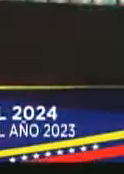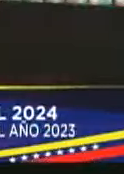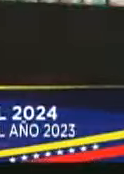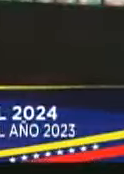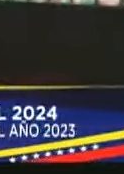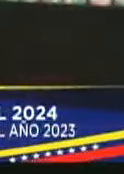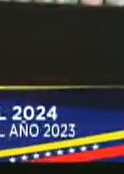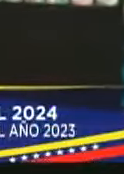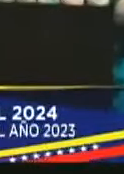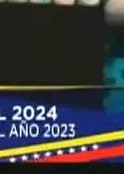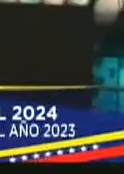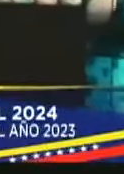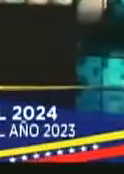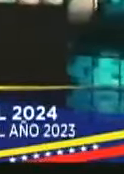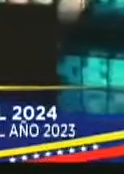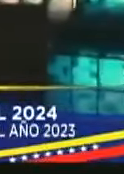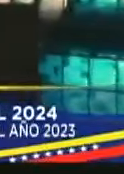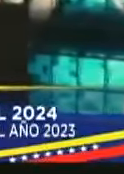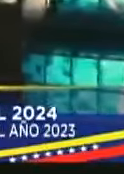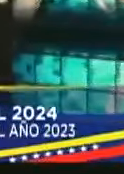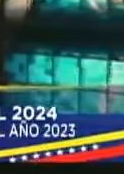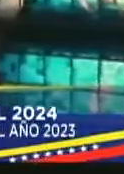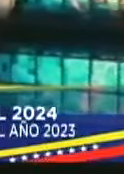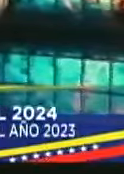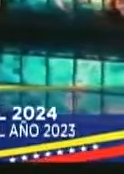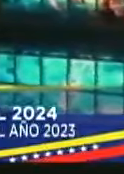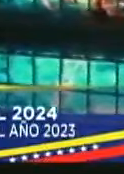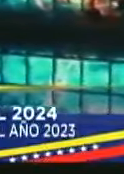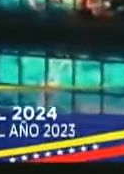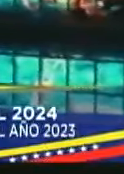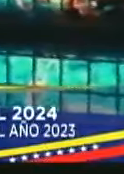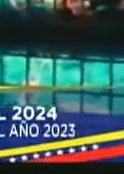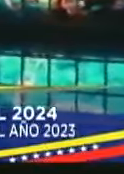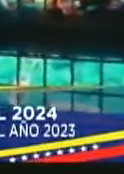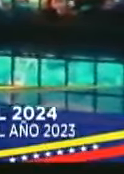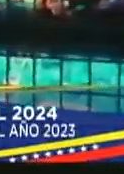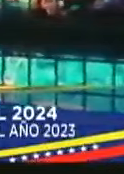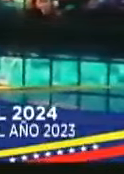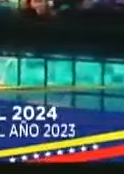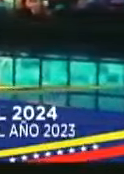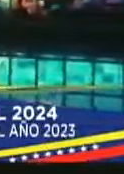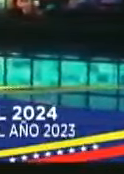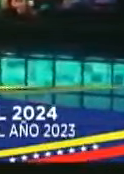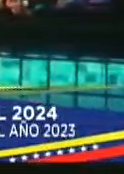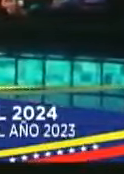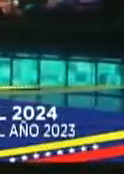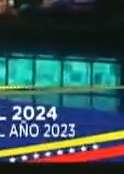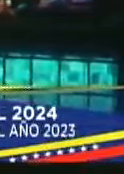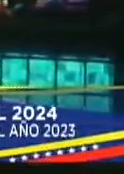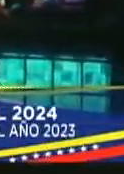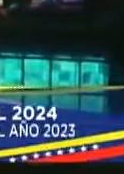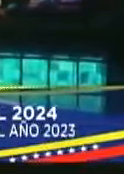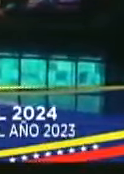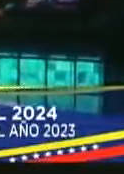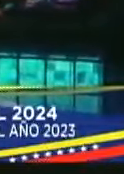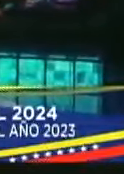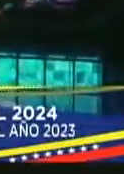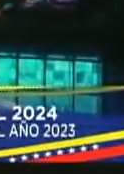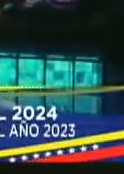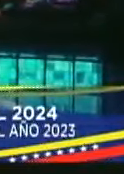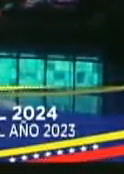Justicia, hecho que constituyó un luminoso hito en el curso de los eventos más significativos del año objeto del